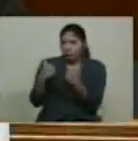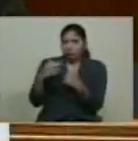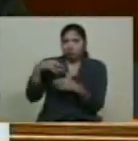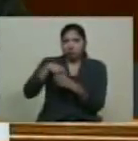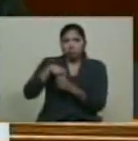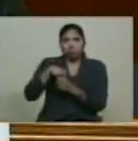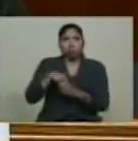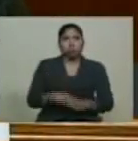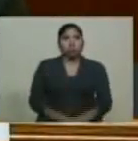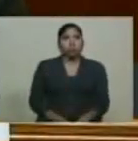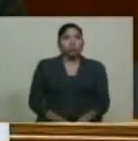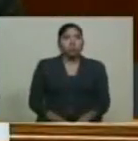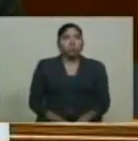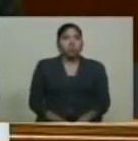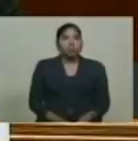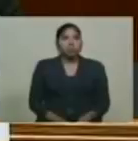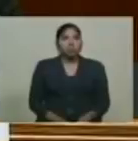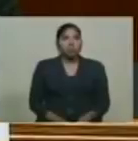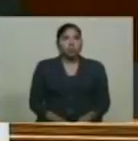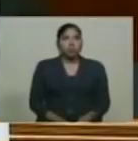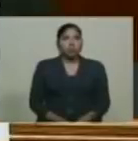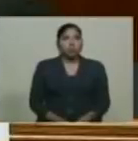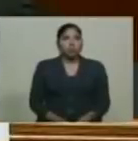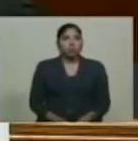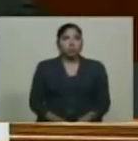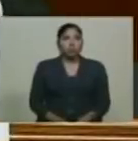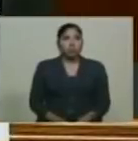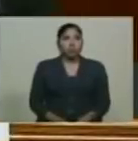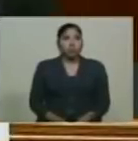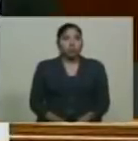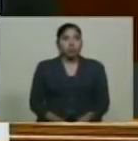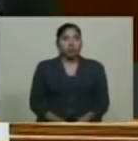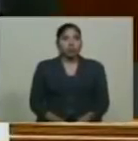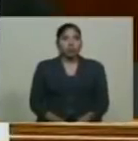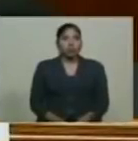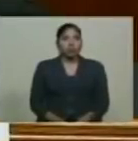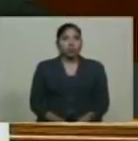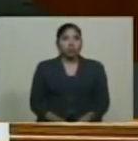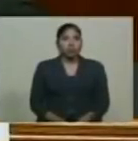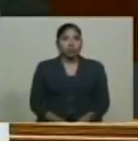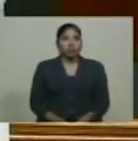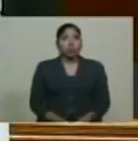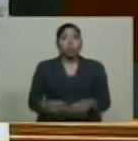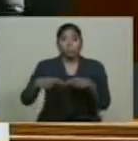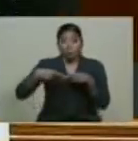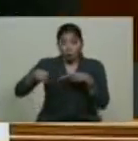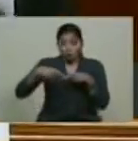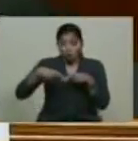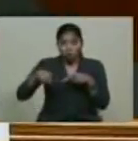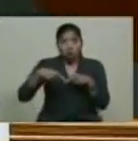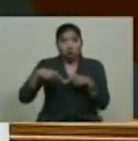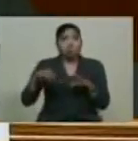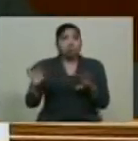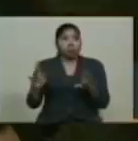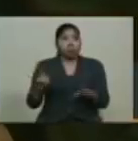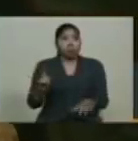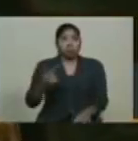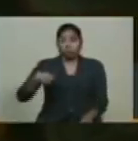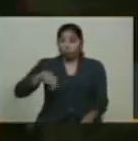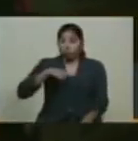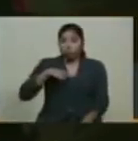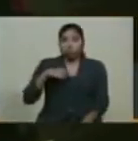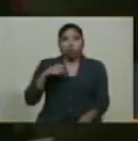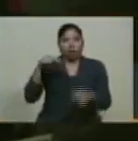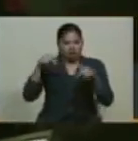comisión. Y pronto, María Alejandra, pronto comencemos a ofrecer resultados. Y nos vamos, esta Asamblea Nacional